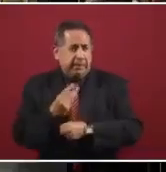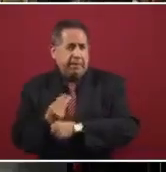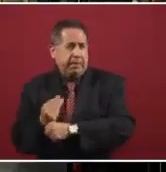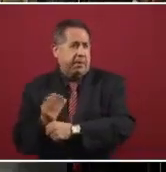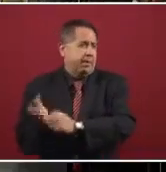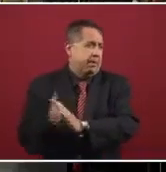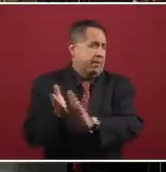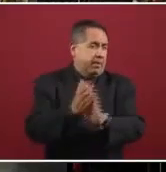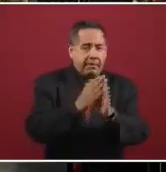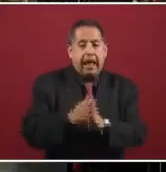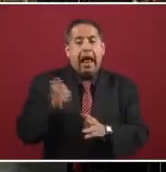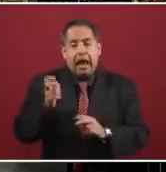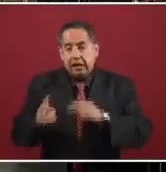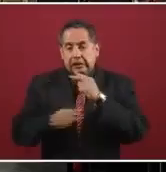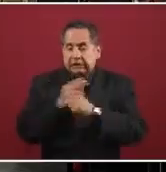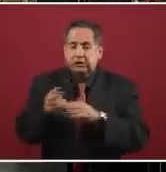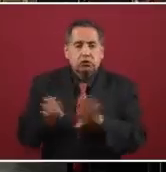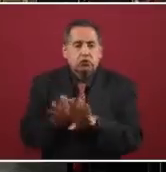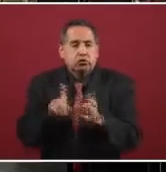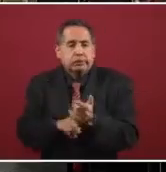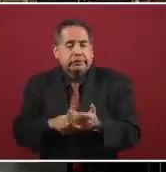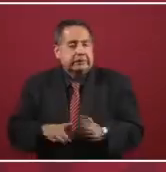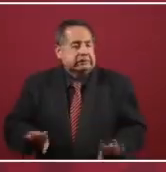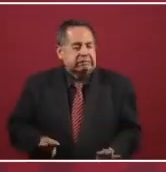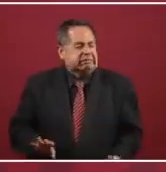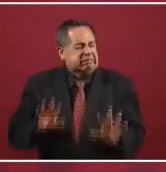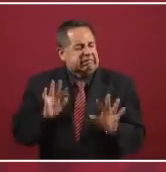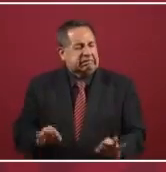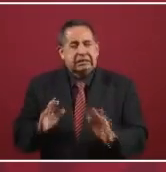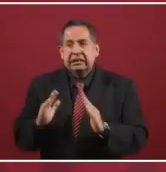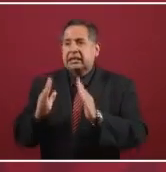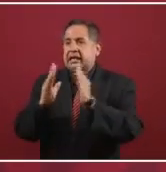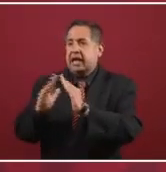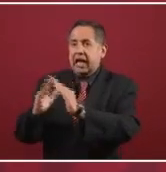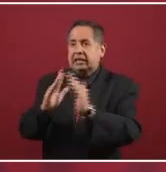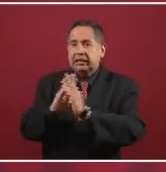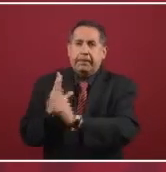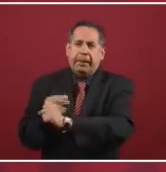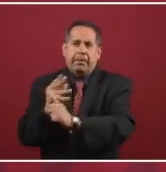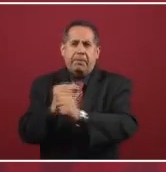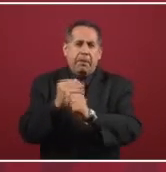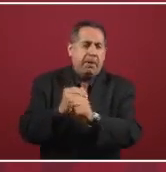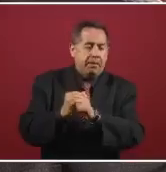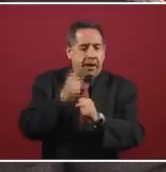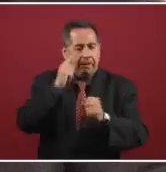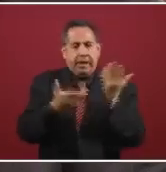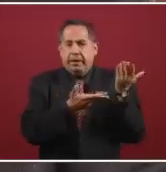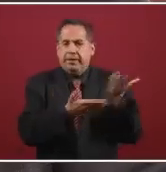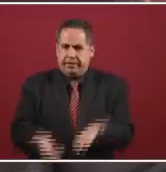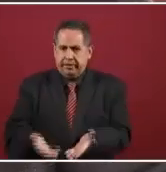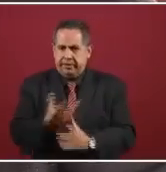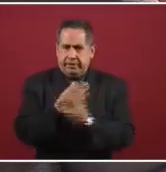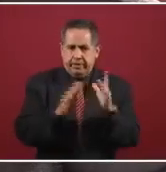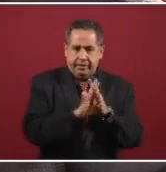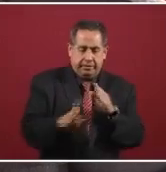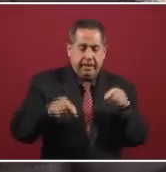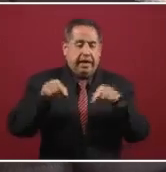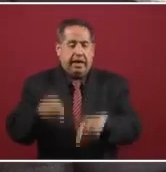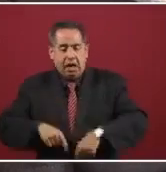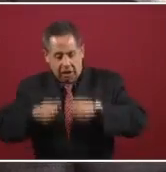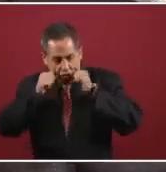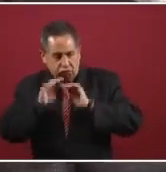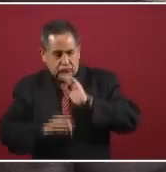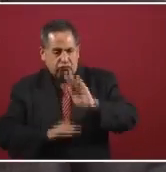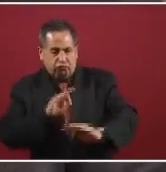les presente cuáles son las características de los albergues o de las estaciones o los centros de atención que